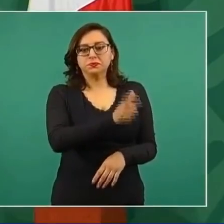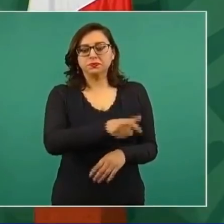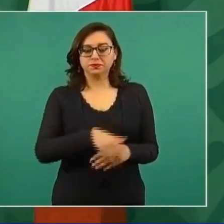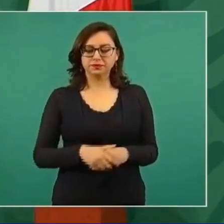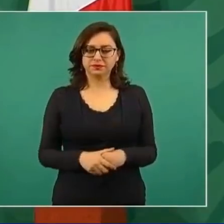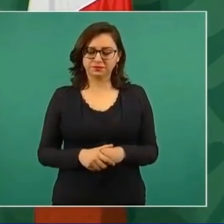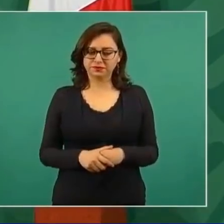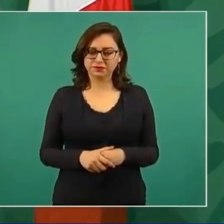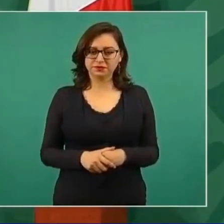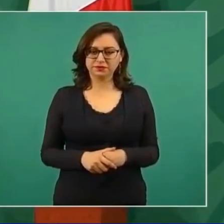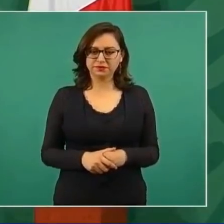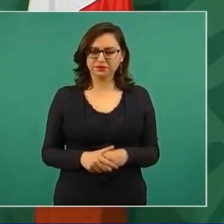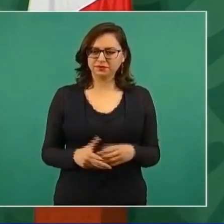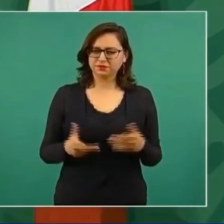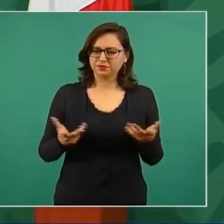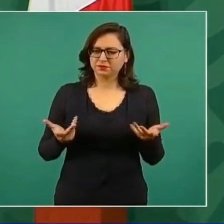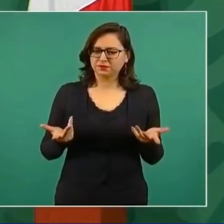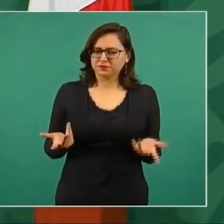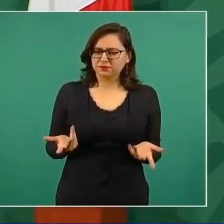Primero,